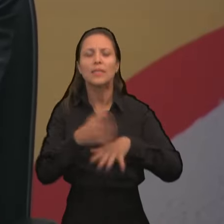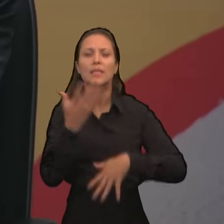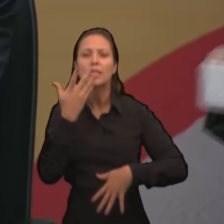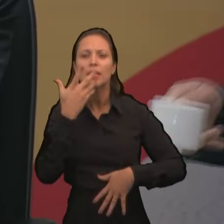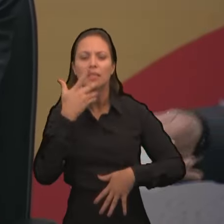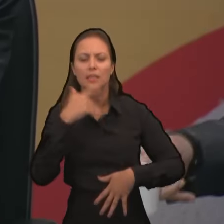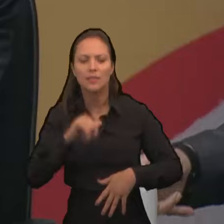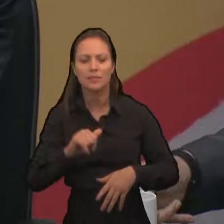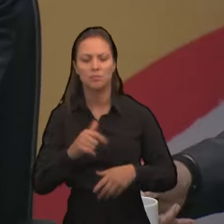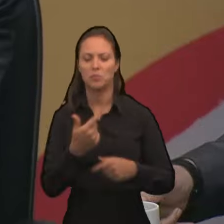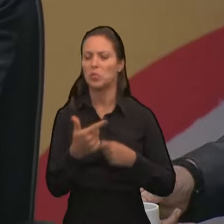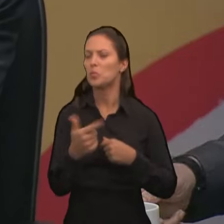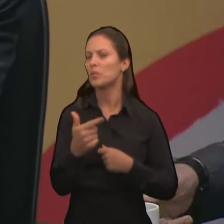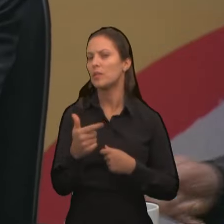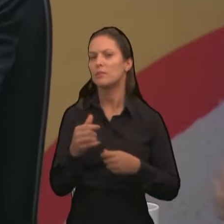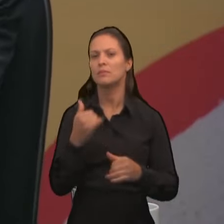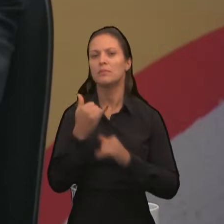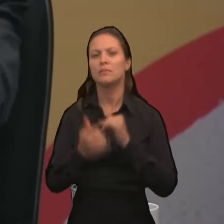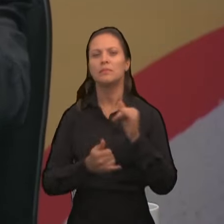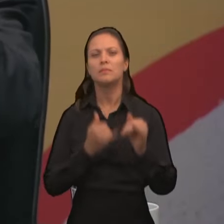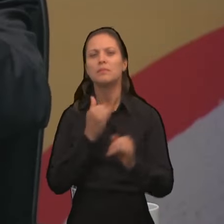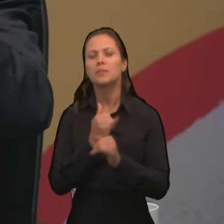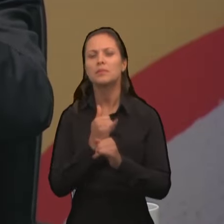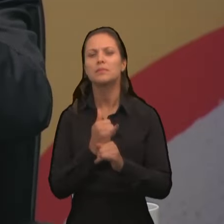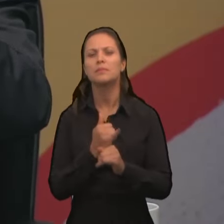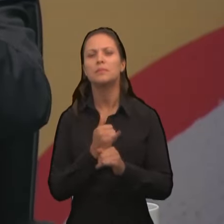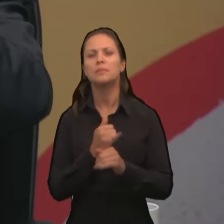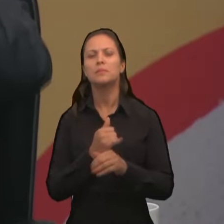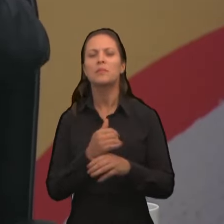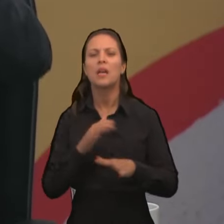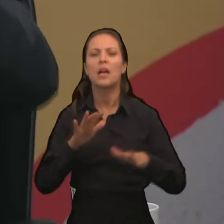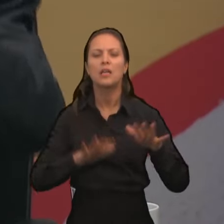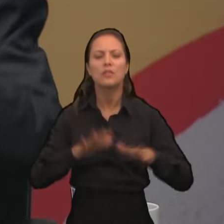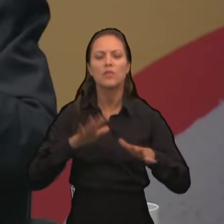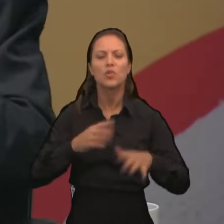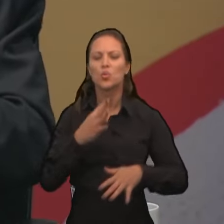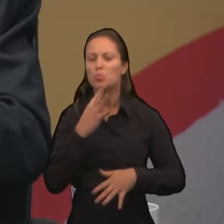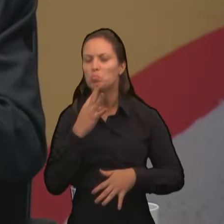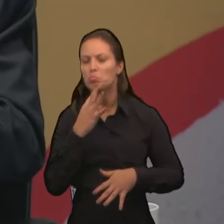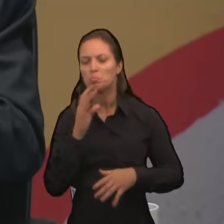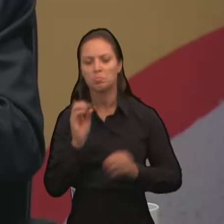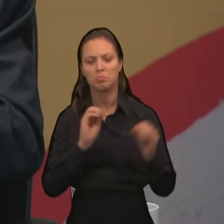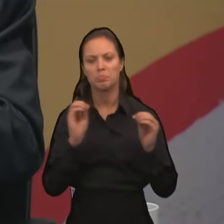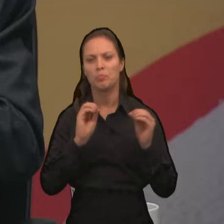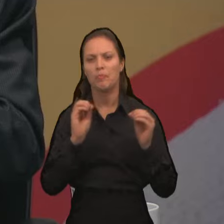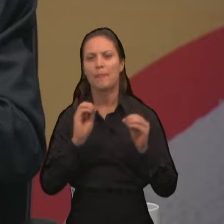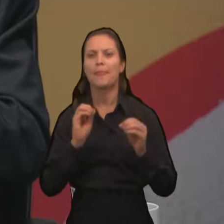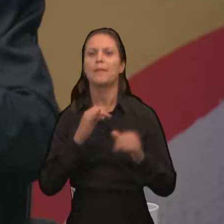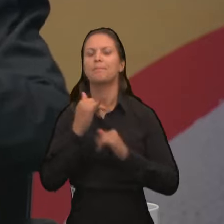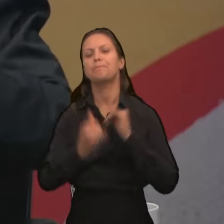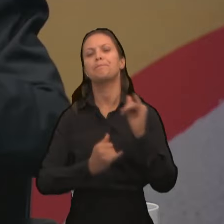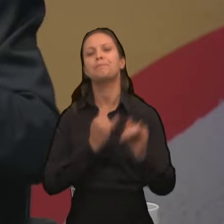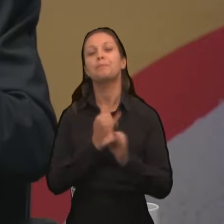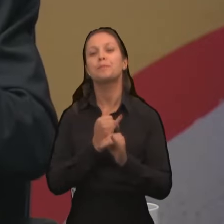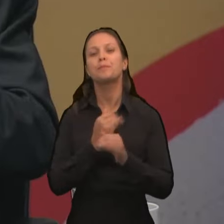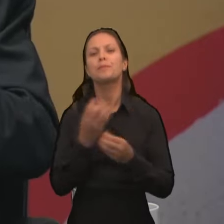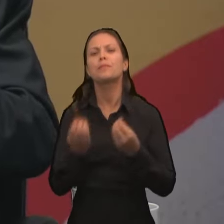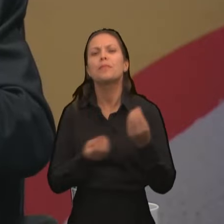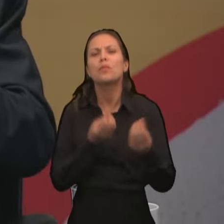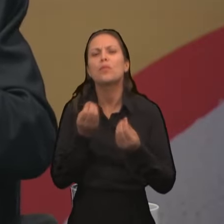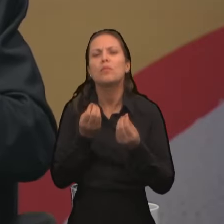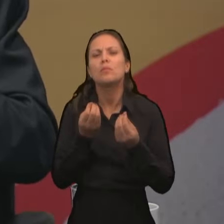un niño hoy que no tiene acceso a la Internet, que no tiene acceso a un mundo de conocimientos que ofrece la